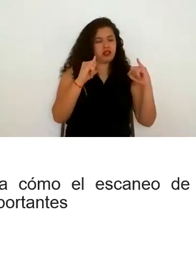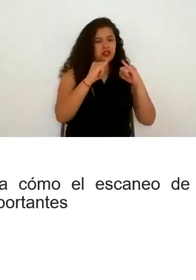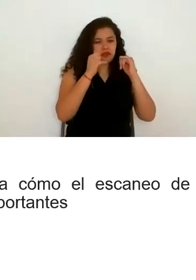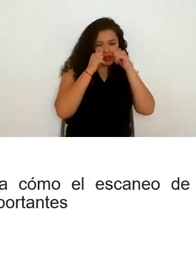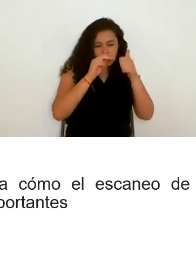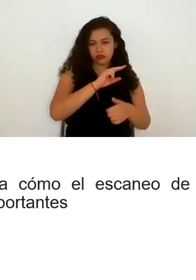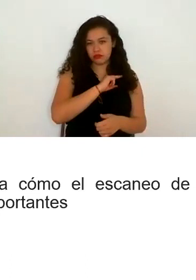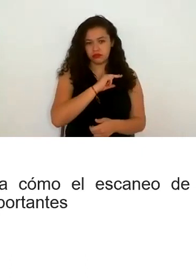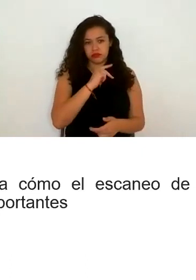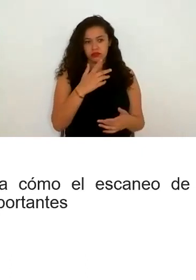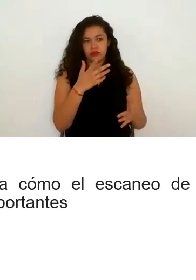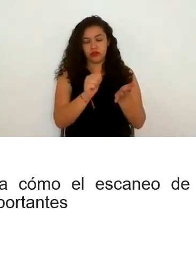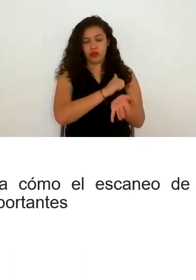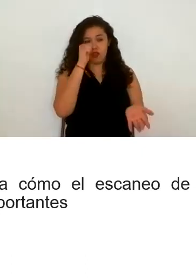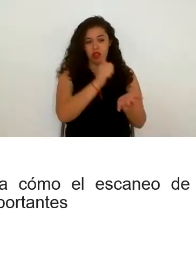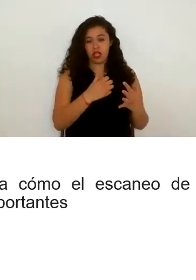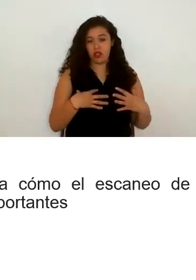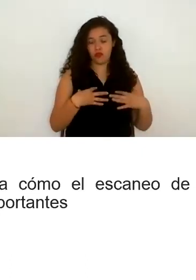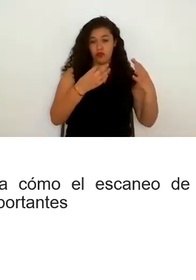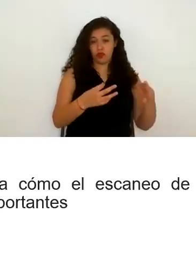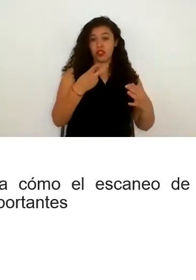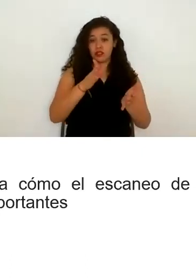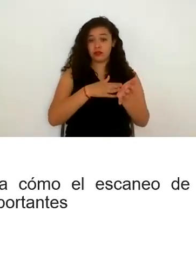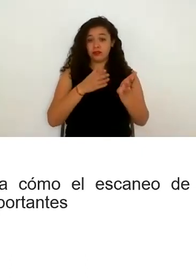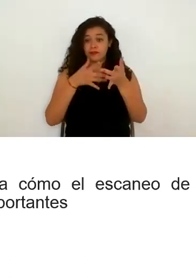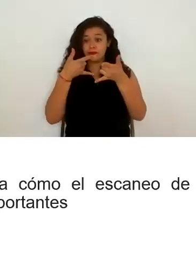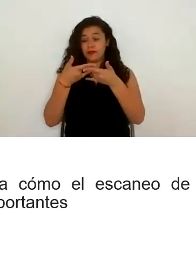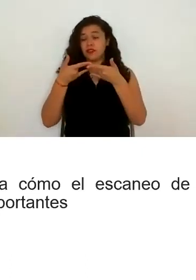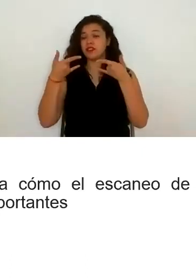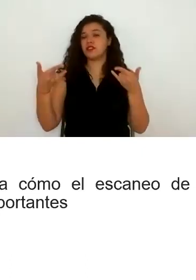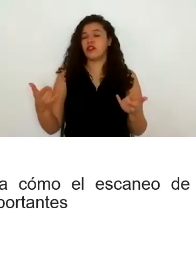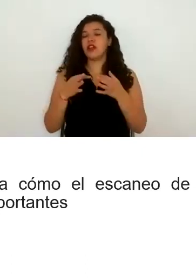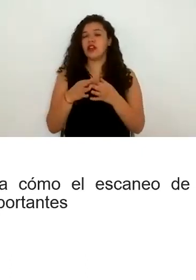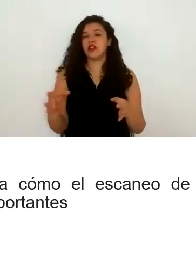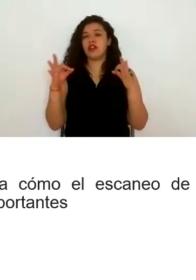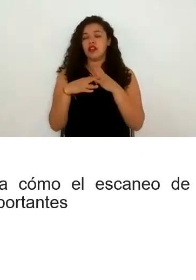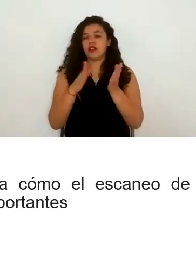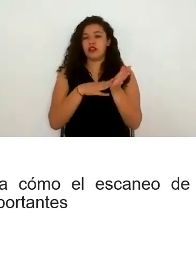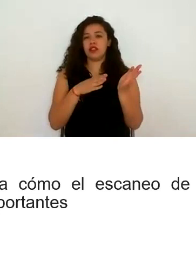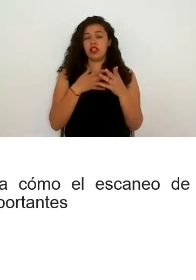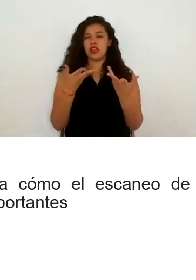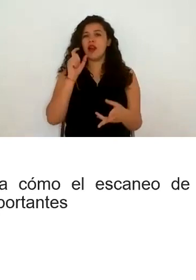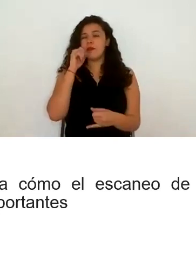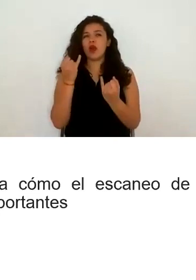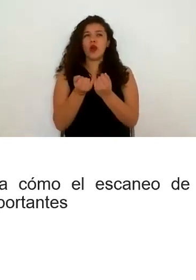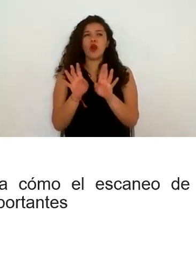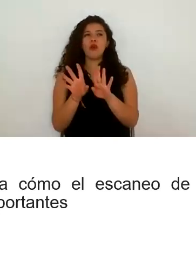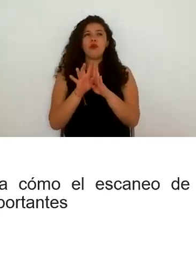privada, es un documento histórico, porque ahí está el documento es como el acta de nacimiento,